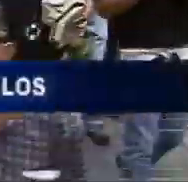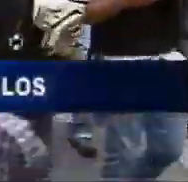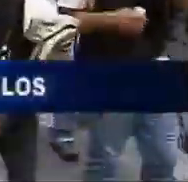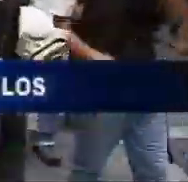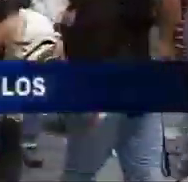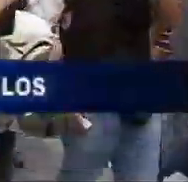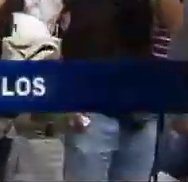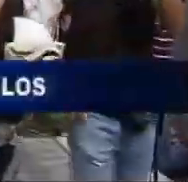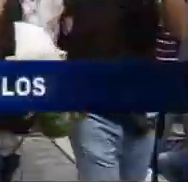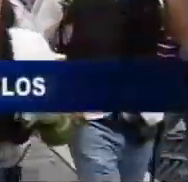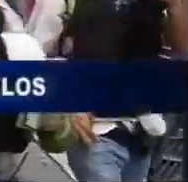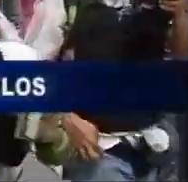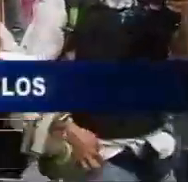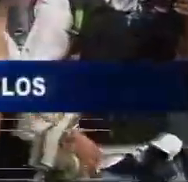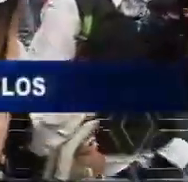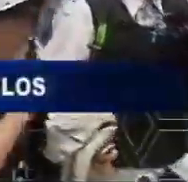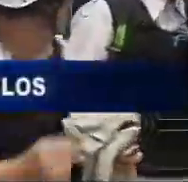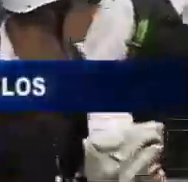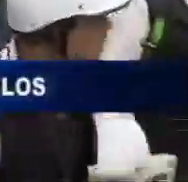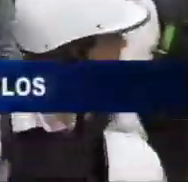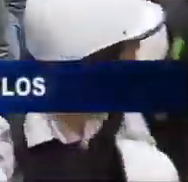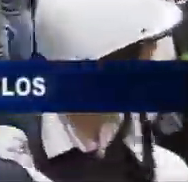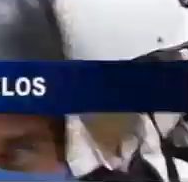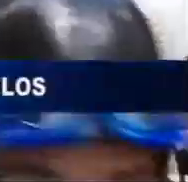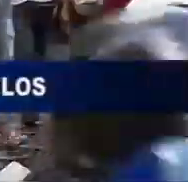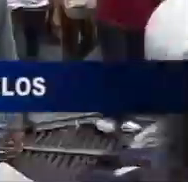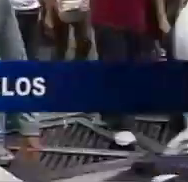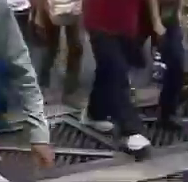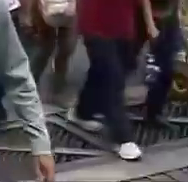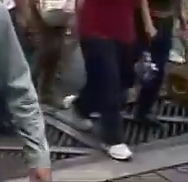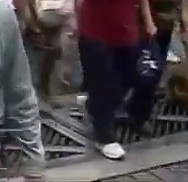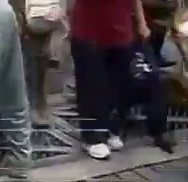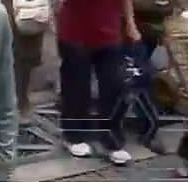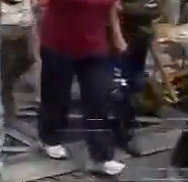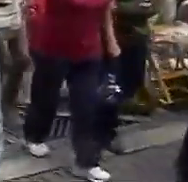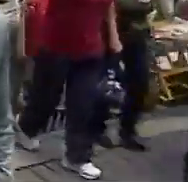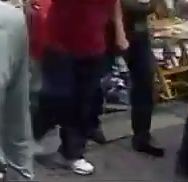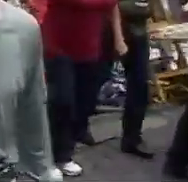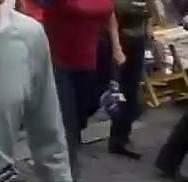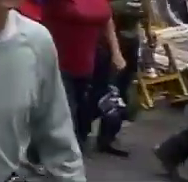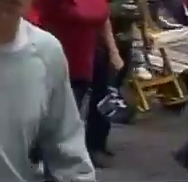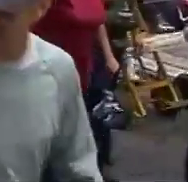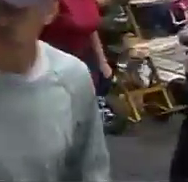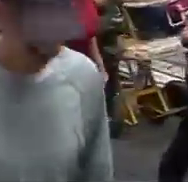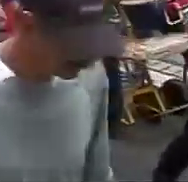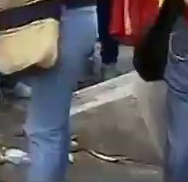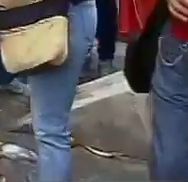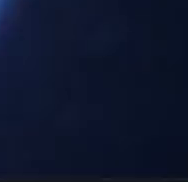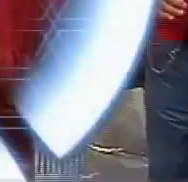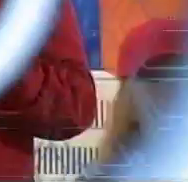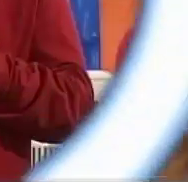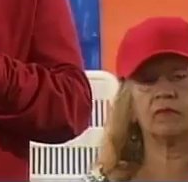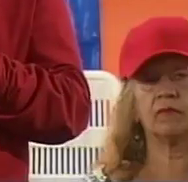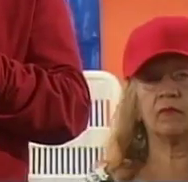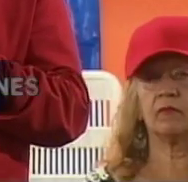Exigencia. Personas de la tercera edad marcharon hasta la Avenida Libertador para solicitar respeto a sus derechos.